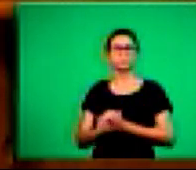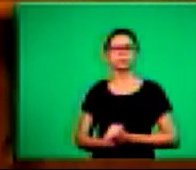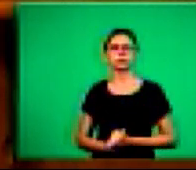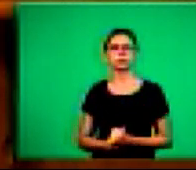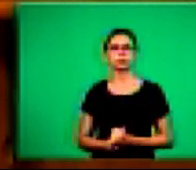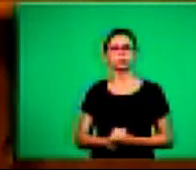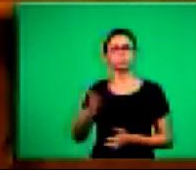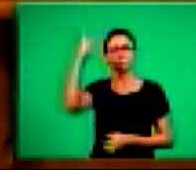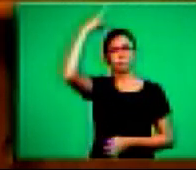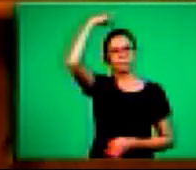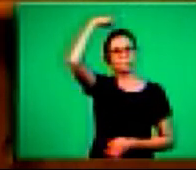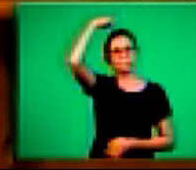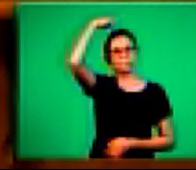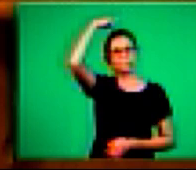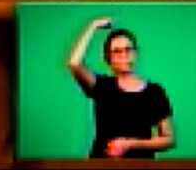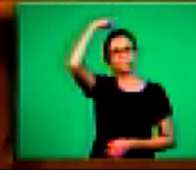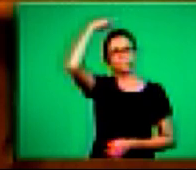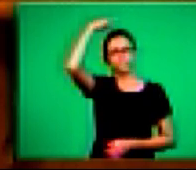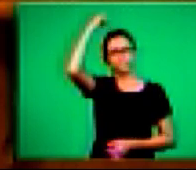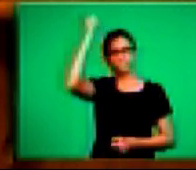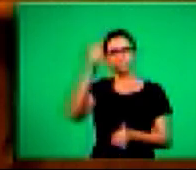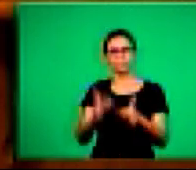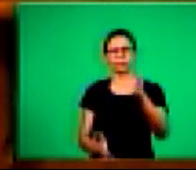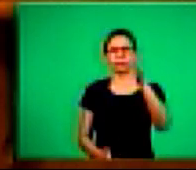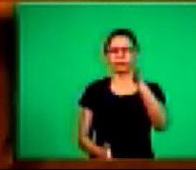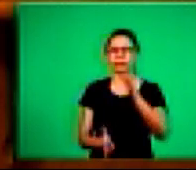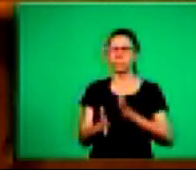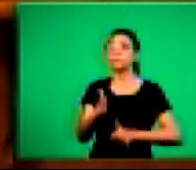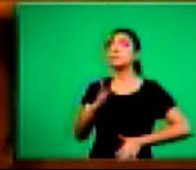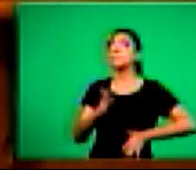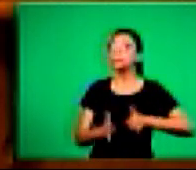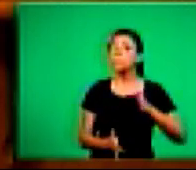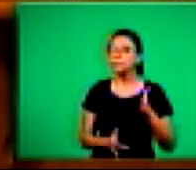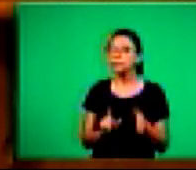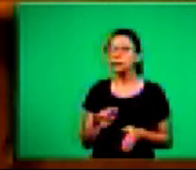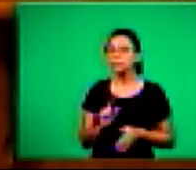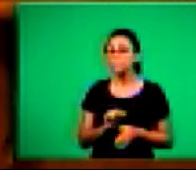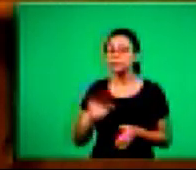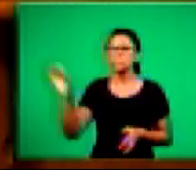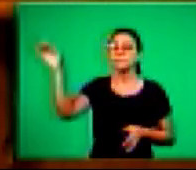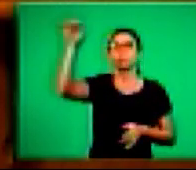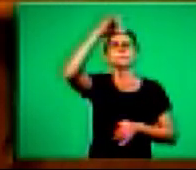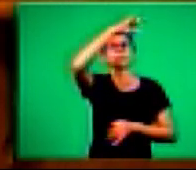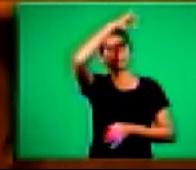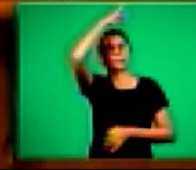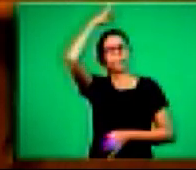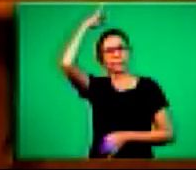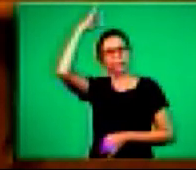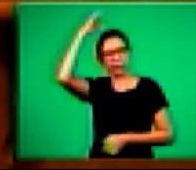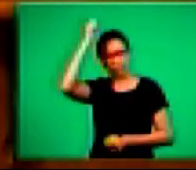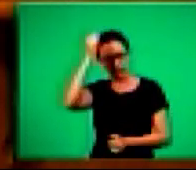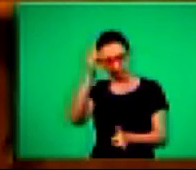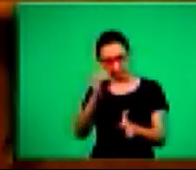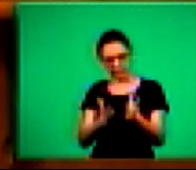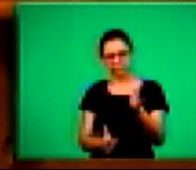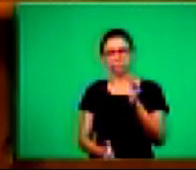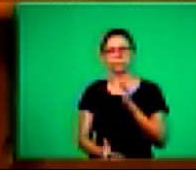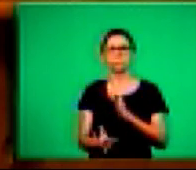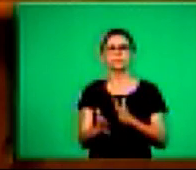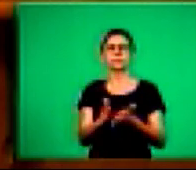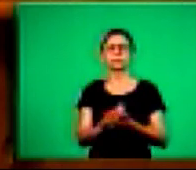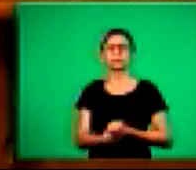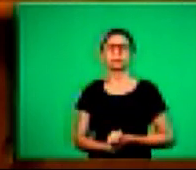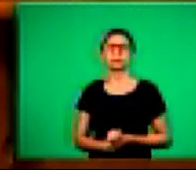del pentecostés que fue el derramamiento del espíritu santo para establecer